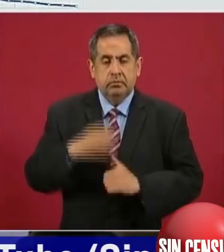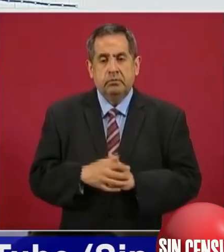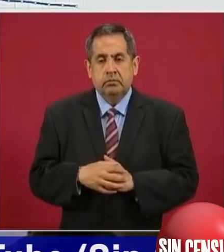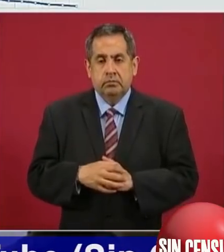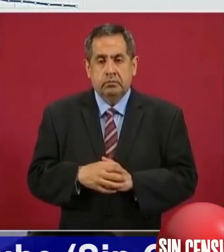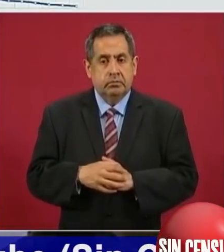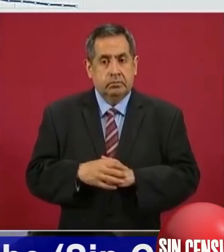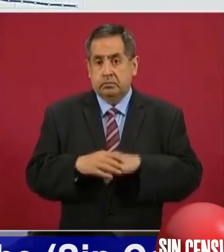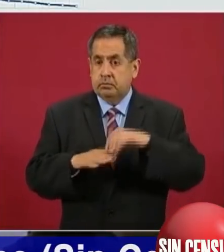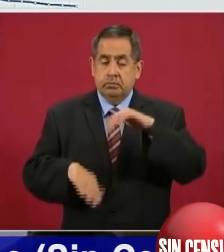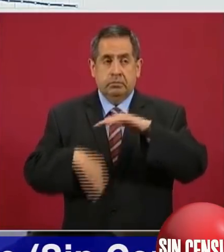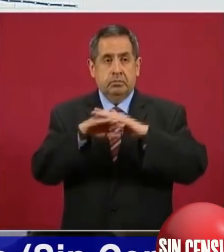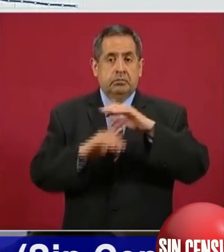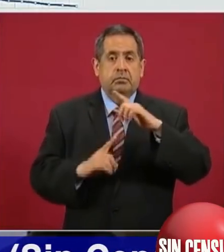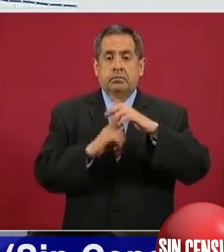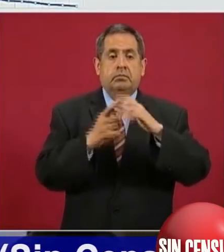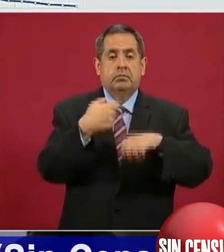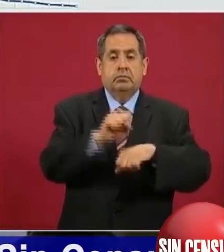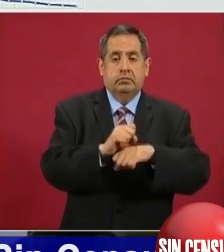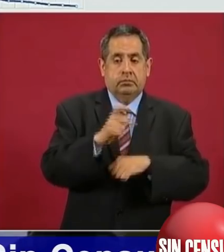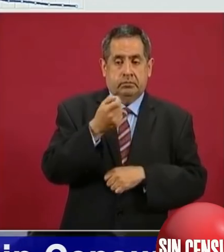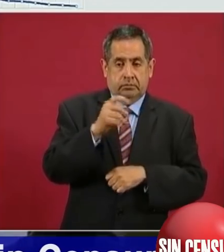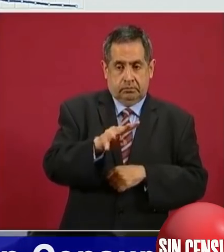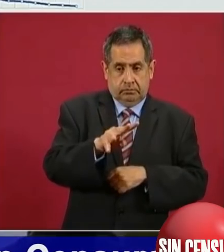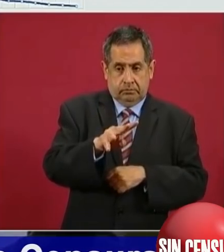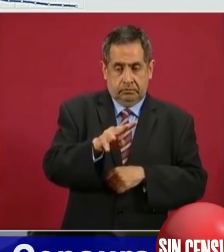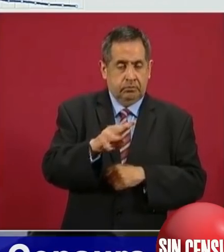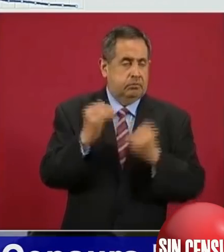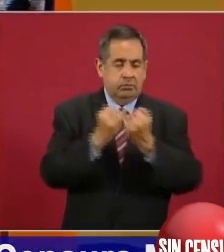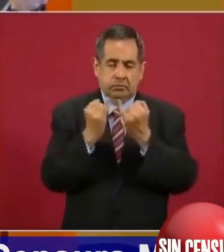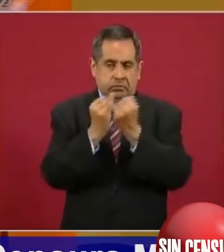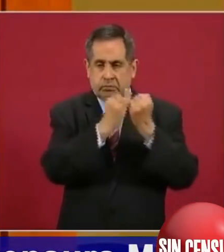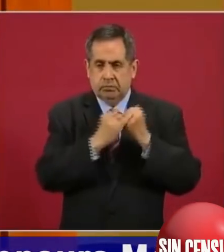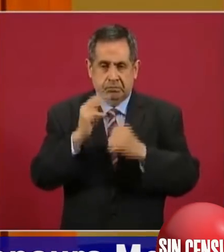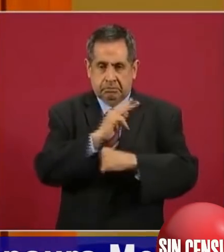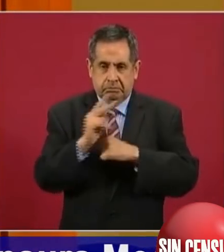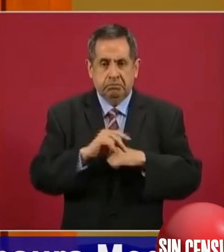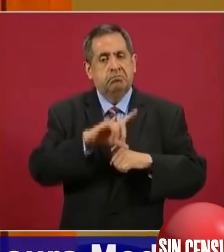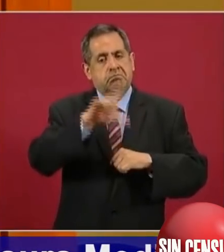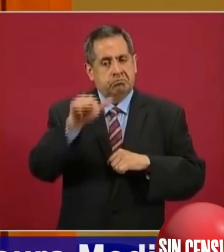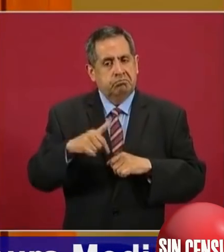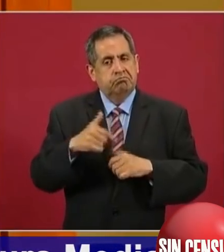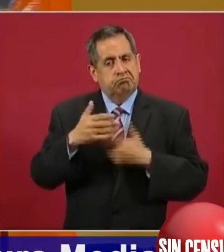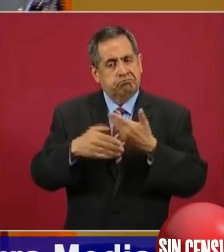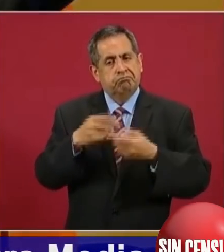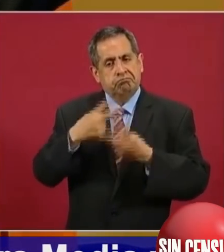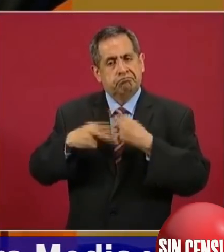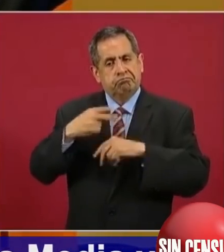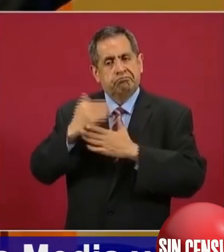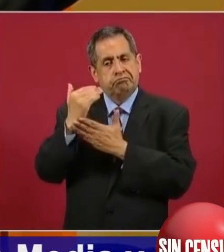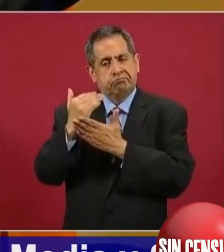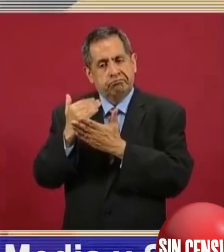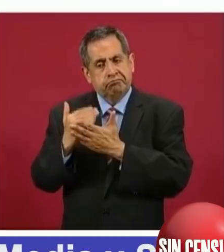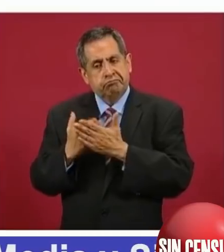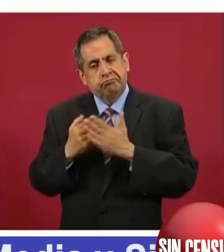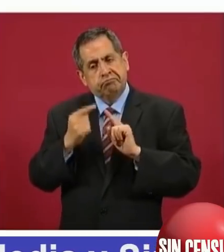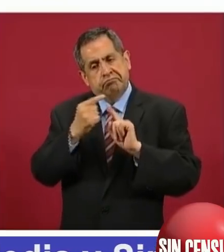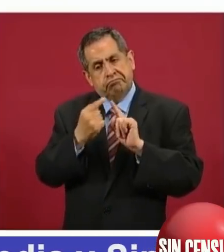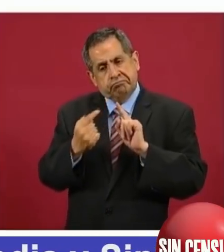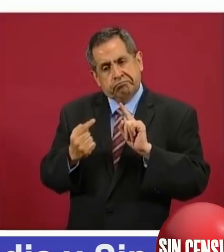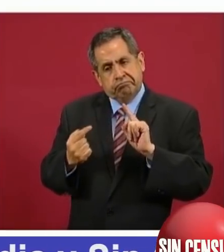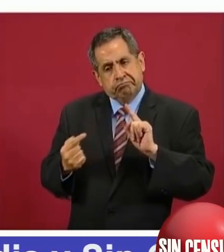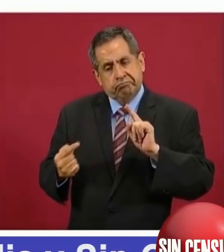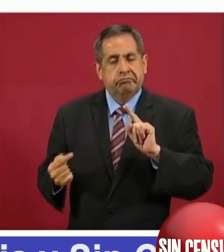punto máximo en la semana 29, igual que el conjunto del país, y desde entonces una reducción sostenida, aunque ha sido menos